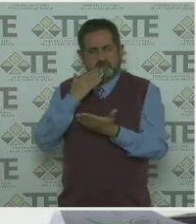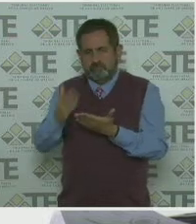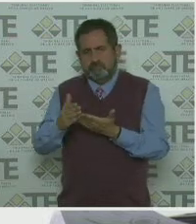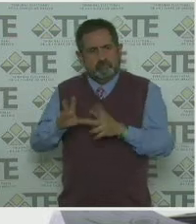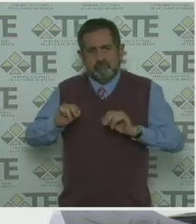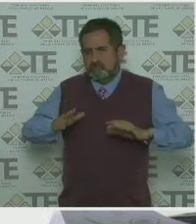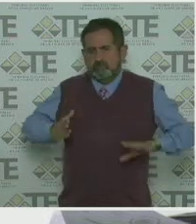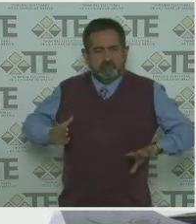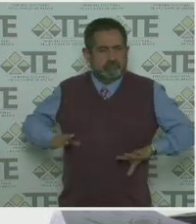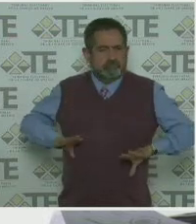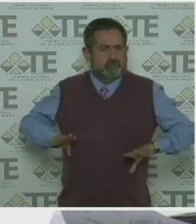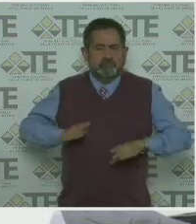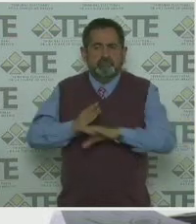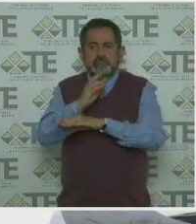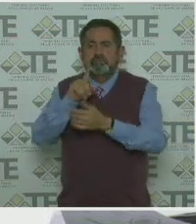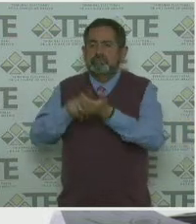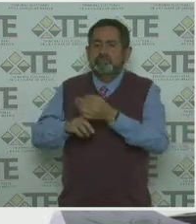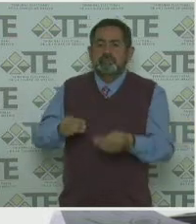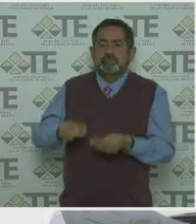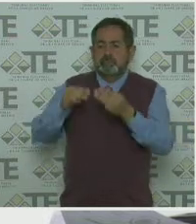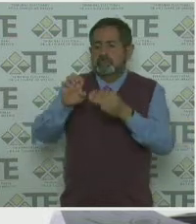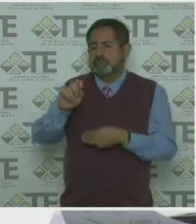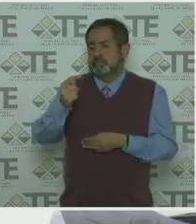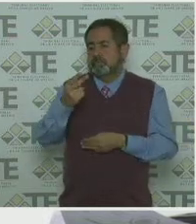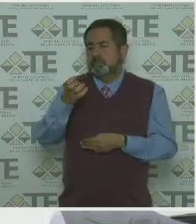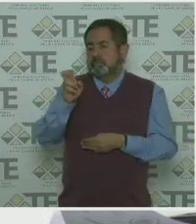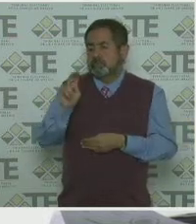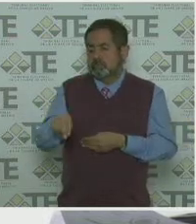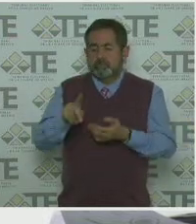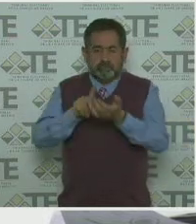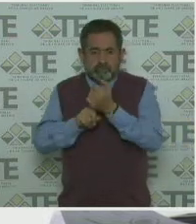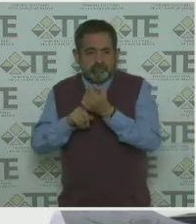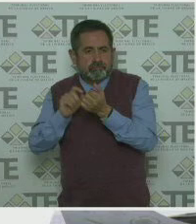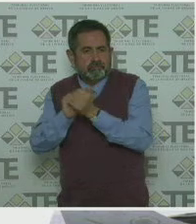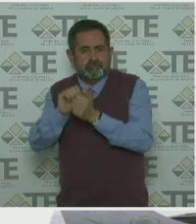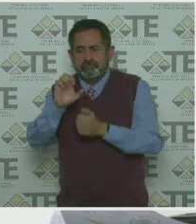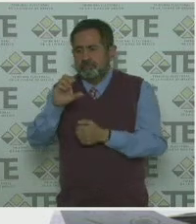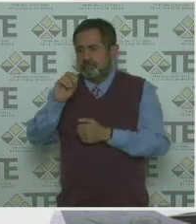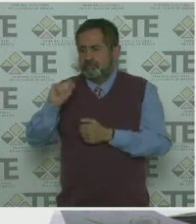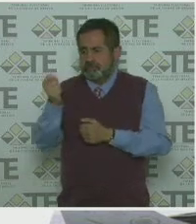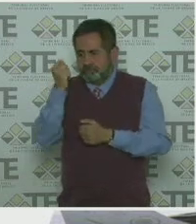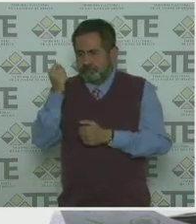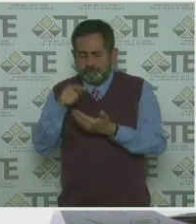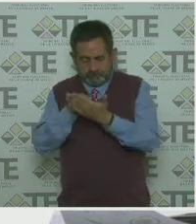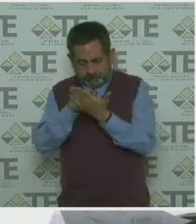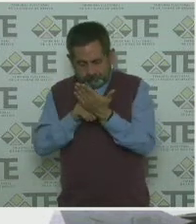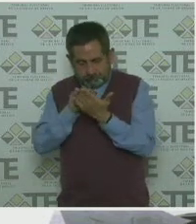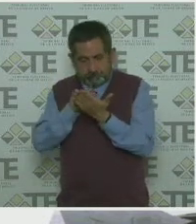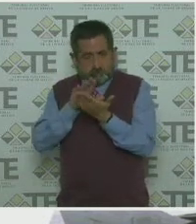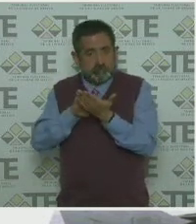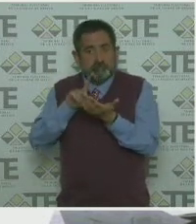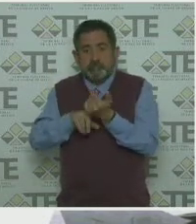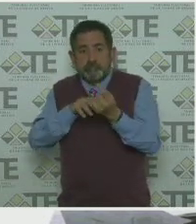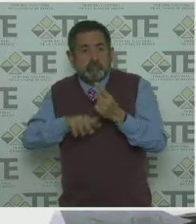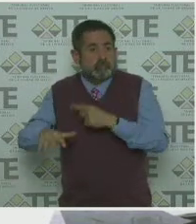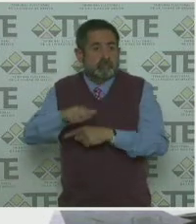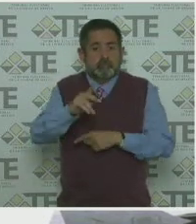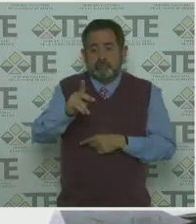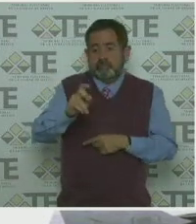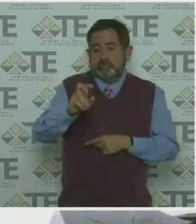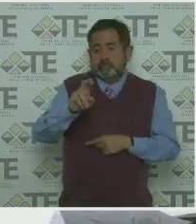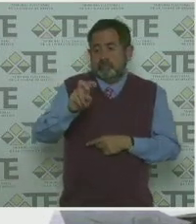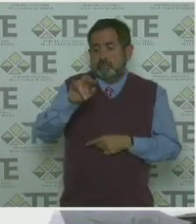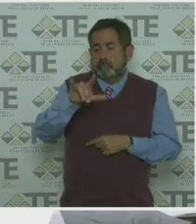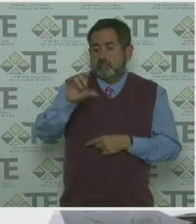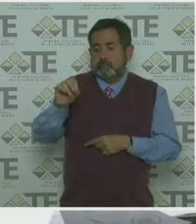Comunitaria y Sustentable de Alimentos en el Mercado Beethoven, aplicando diversas ecotecnologías, propuesto para ser ejecutado en la Unidad Territorial Peralvillo